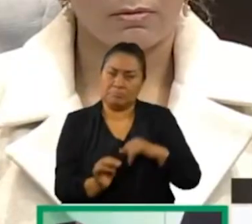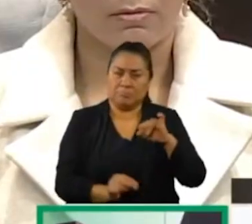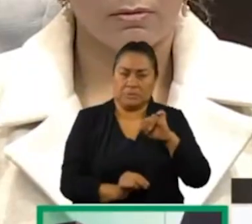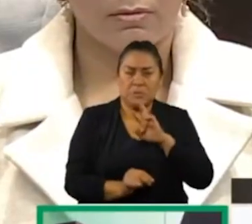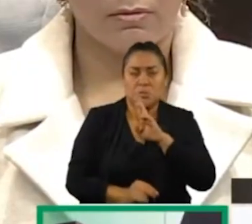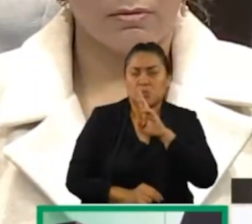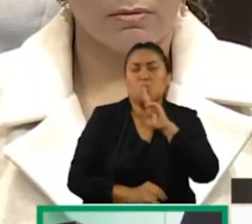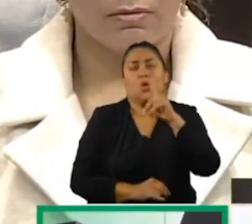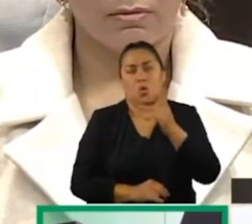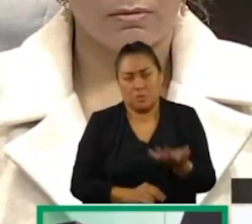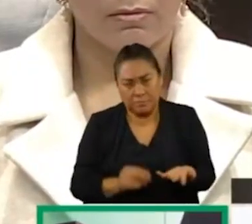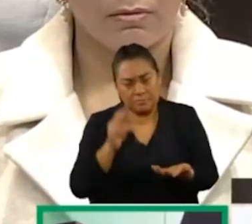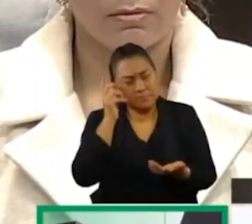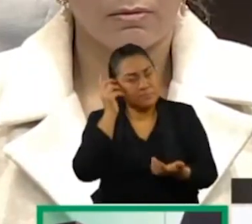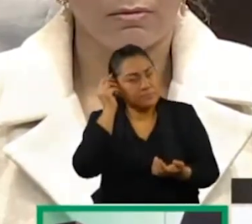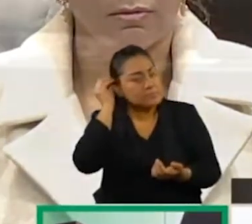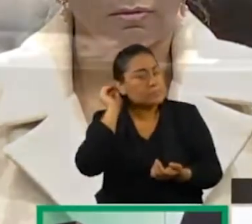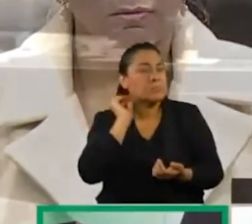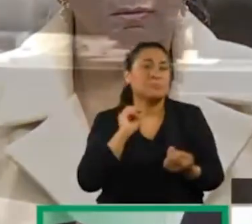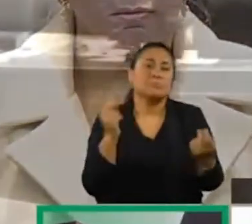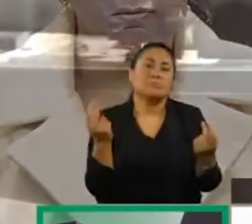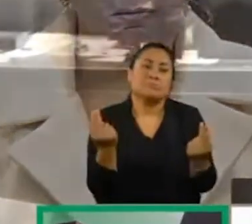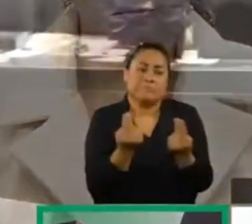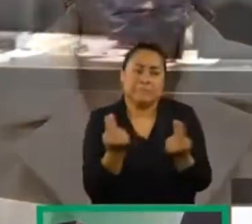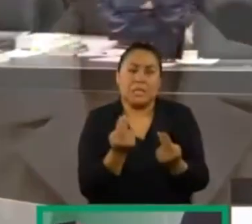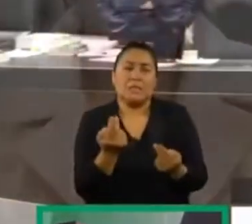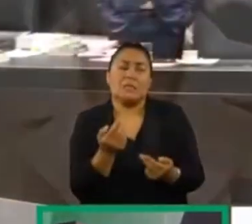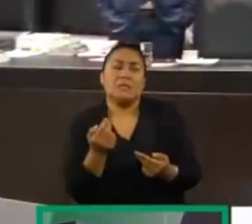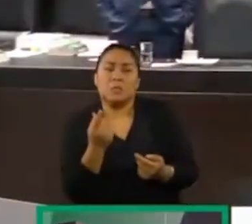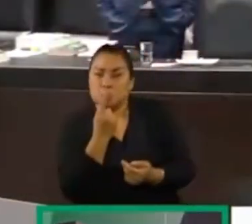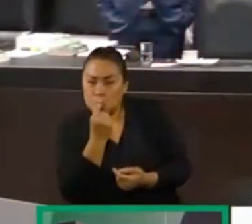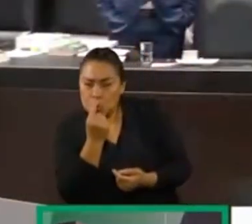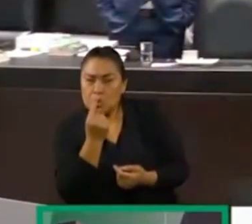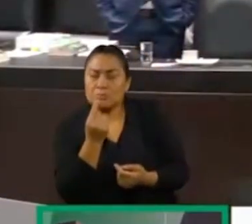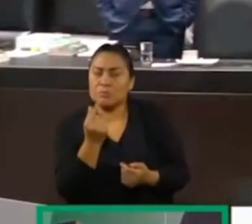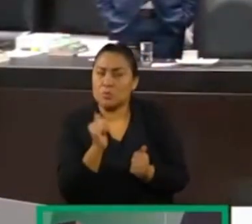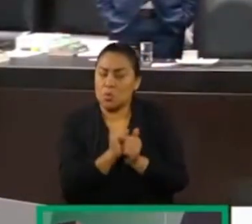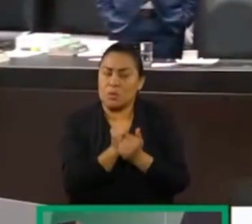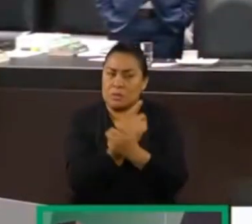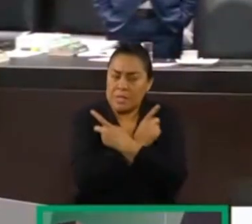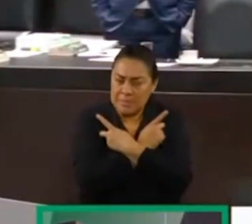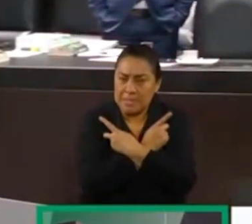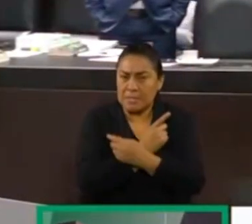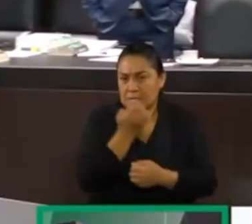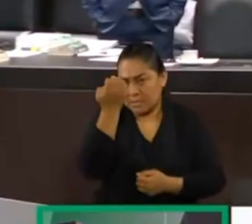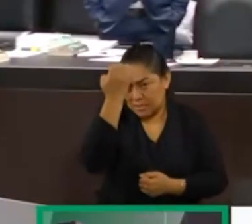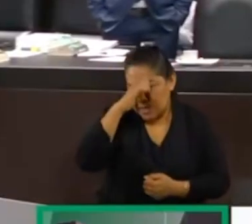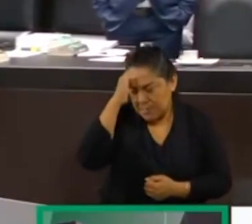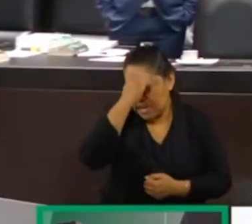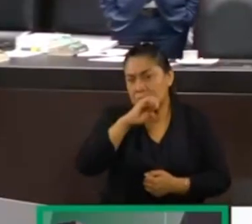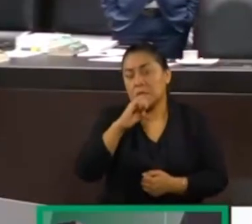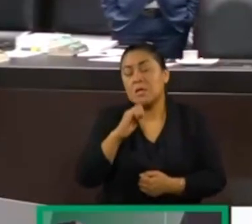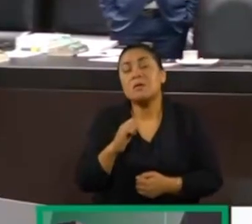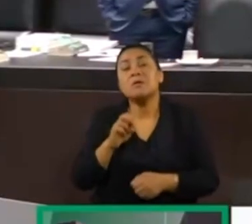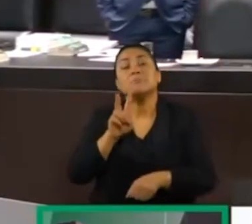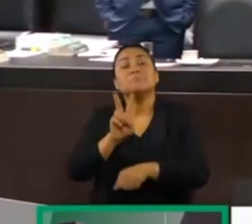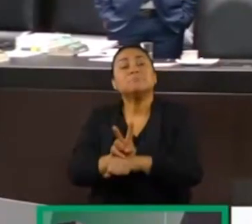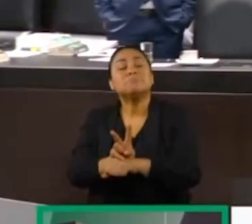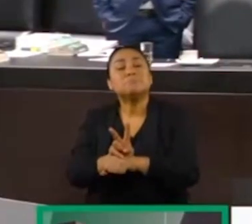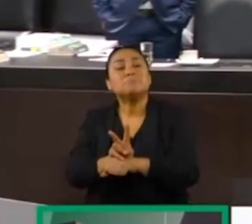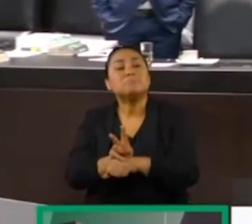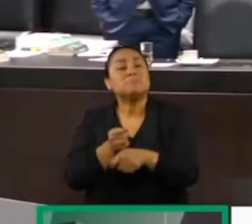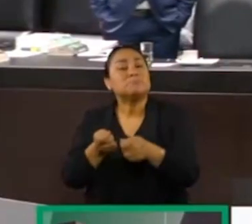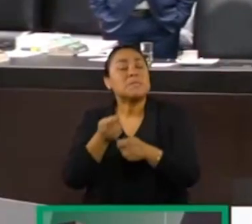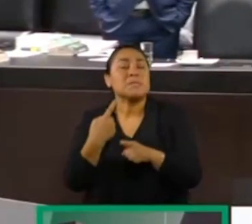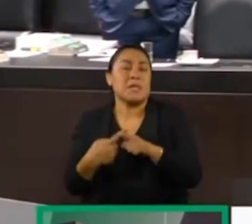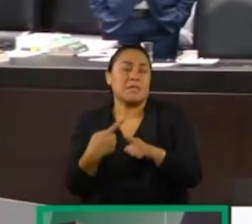tener una fuerza disciplinada, capacitada y estructurada bajo la tutela de la Secretaría